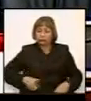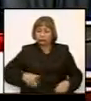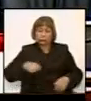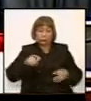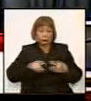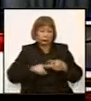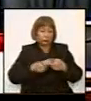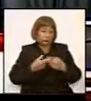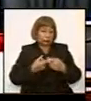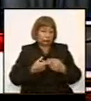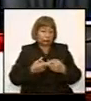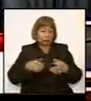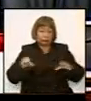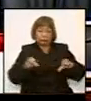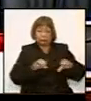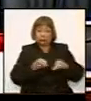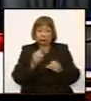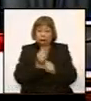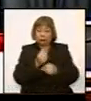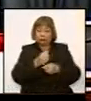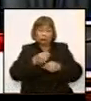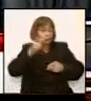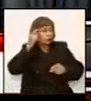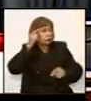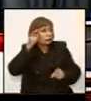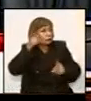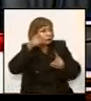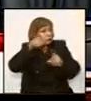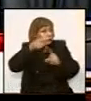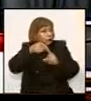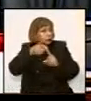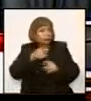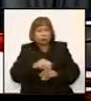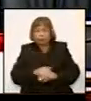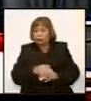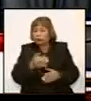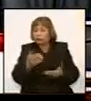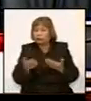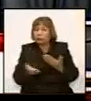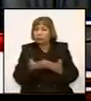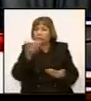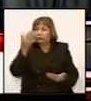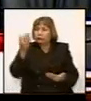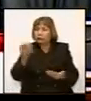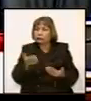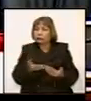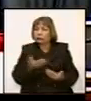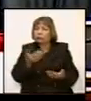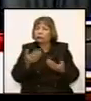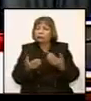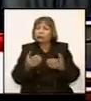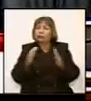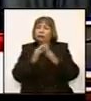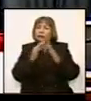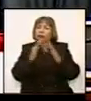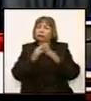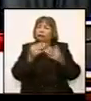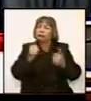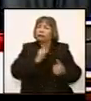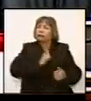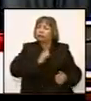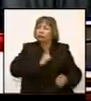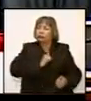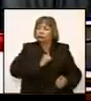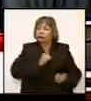iniciativa legislativa se ha hecho con la única finalidad de facilitar al dueño de un bien